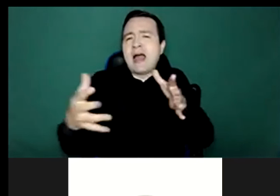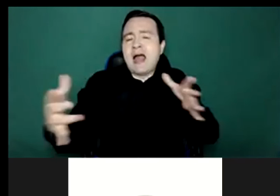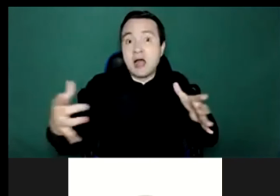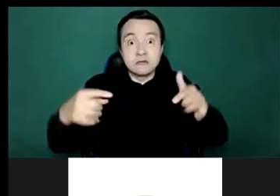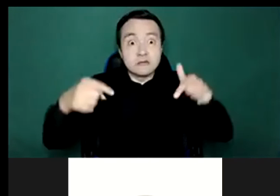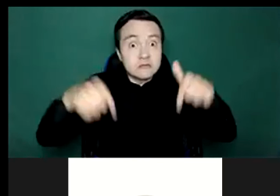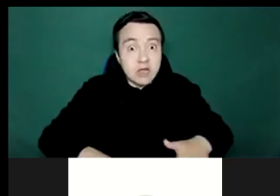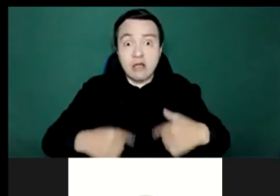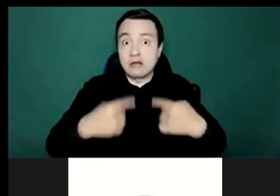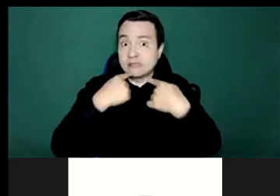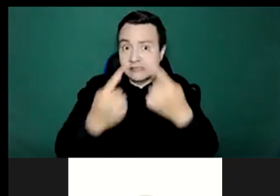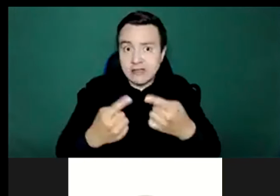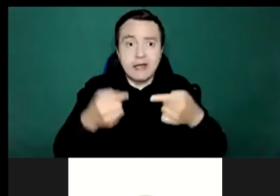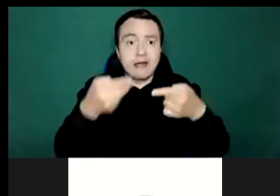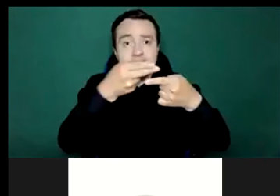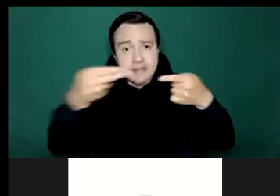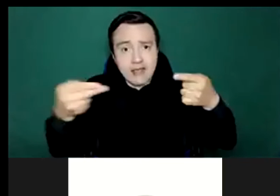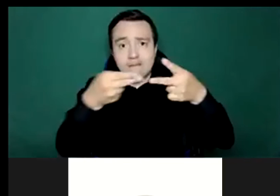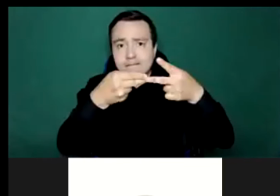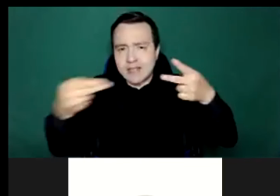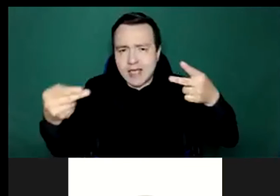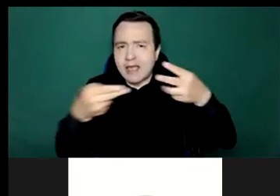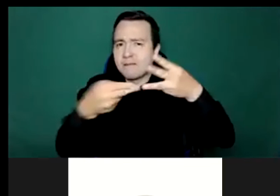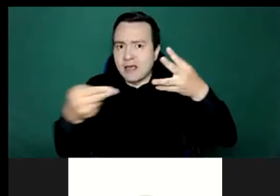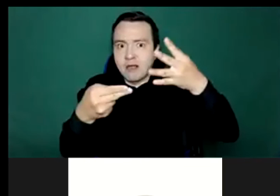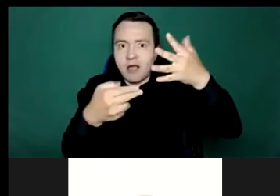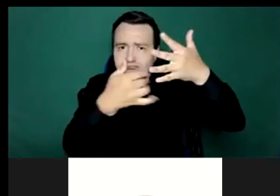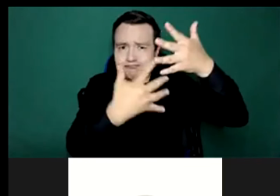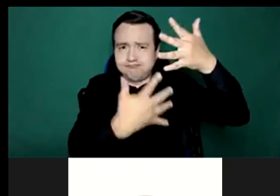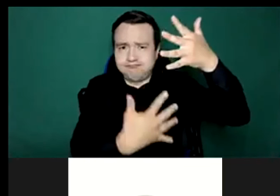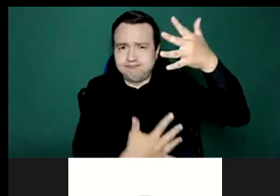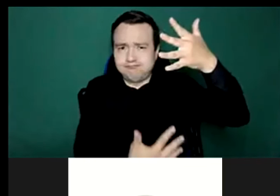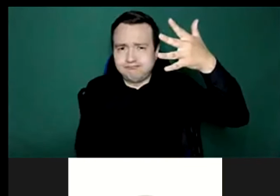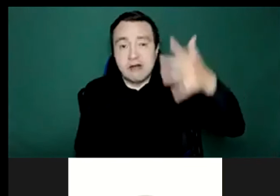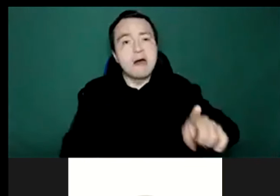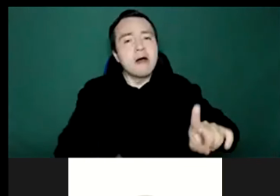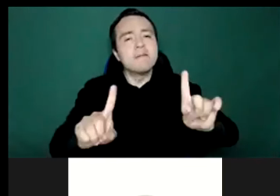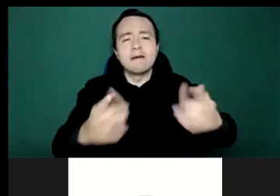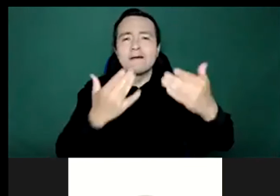realidad queremos agradecerles profundamente por su participación en el día de hoy.